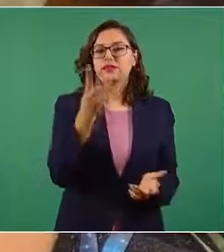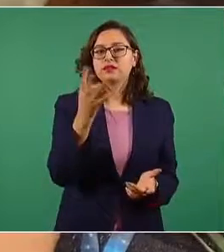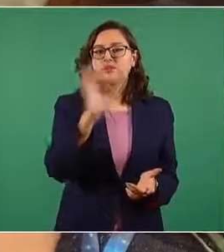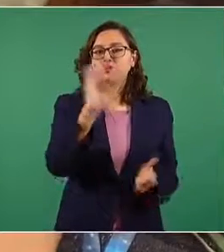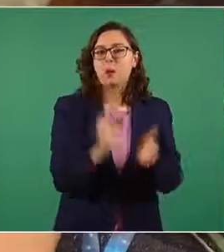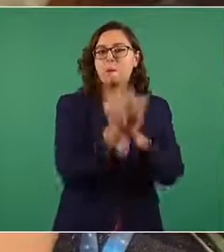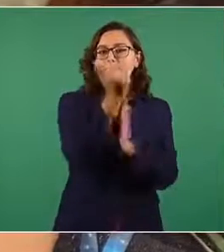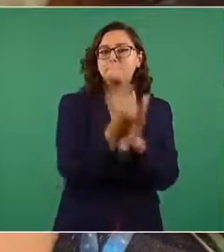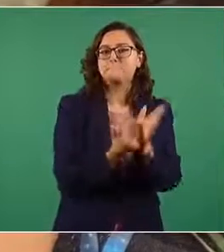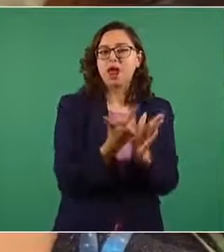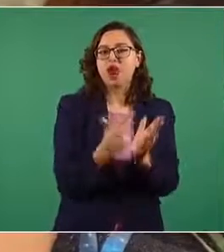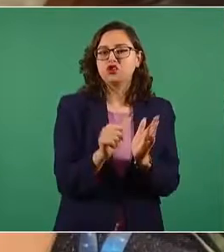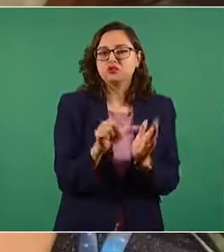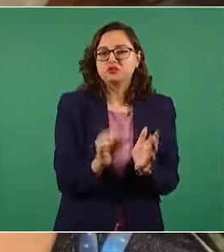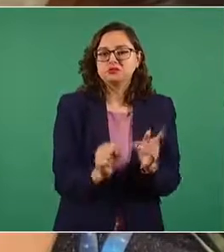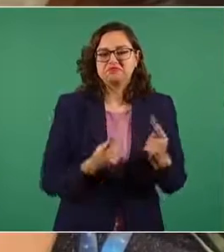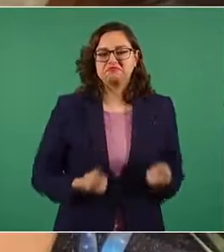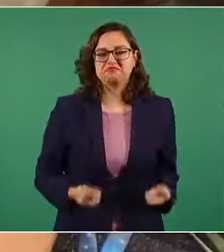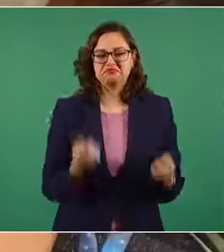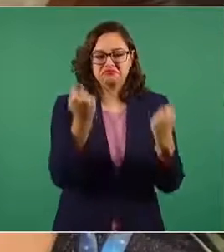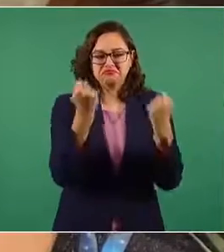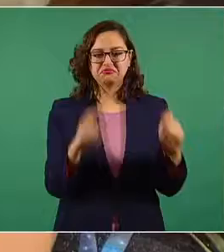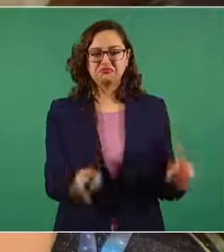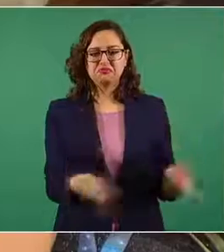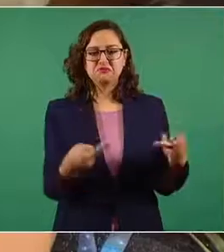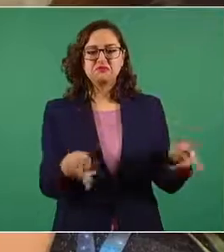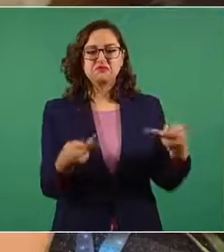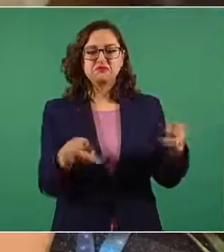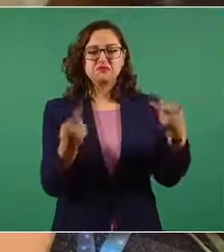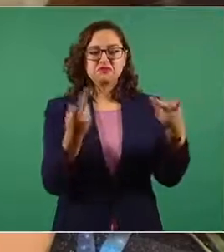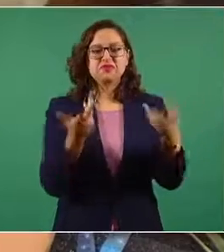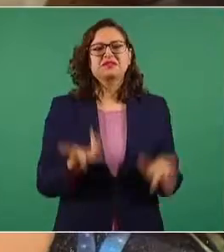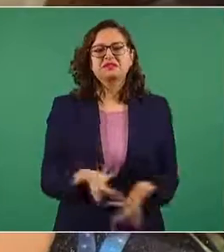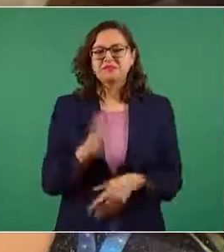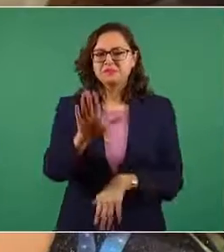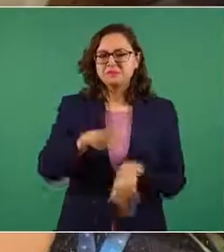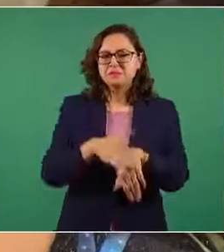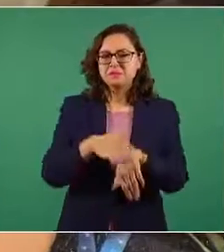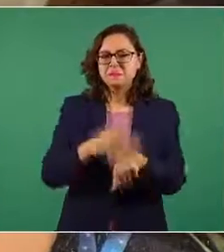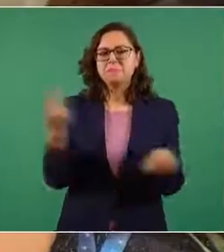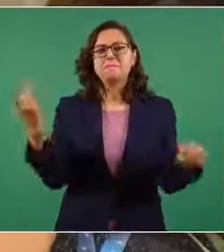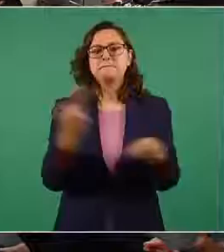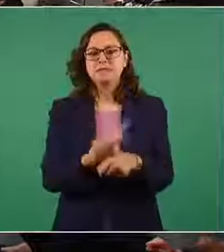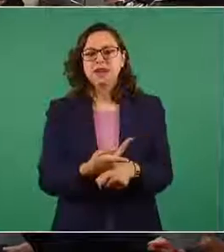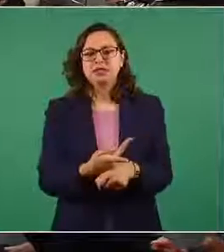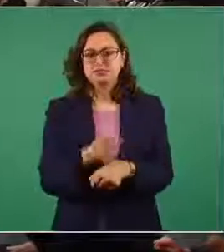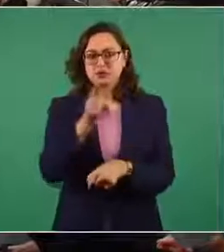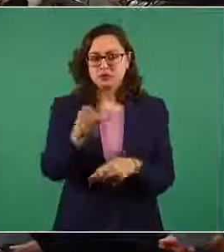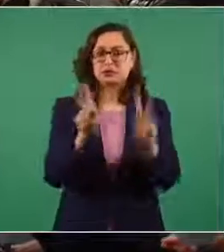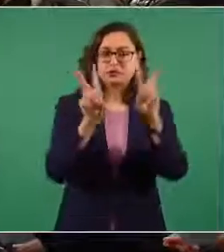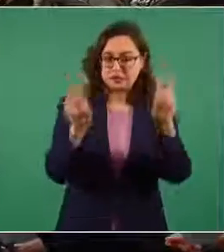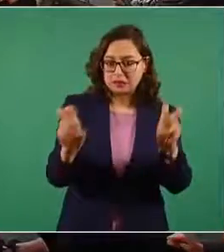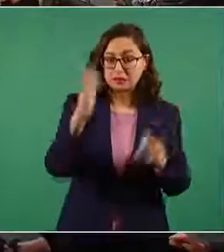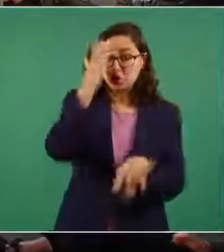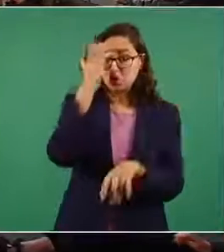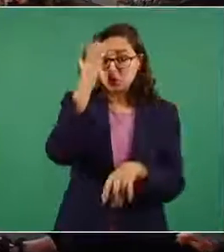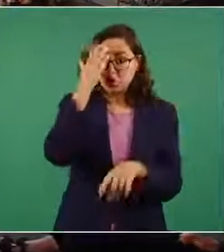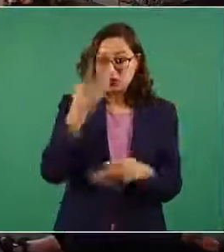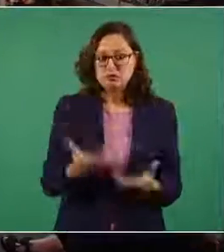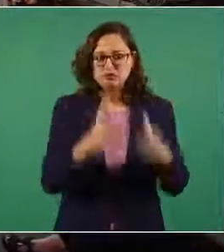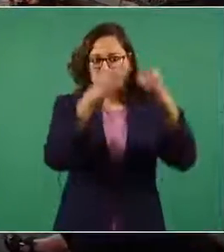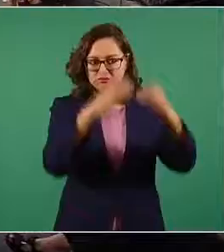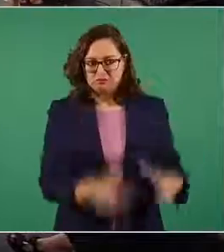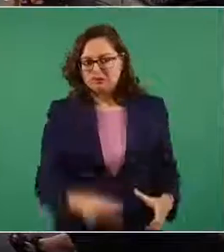menos del producto que deberían vender, presidente. Preguntarle qué reporte tienen sobre este tema de los cilindros